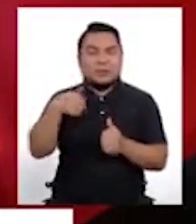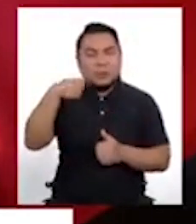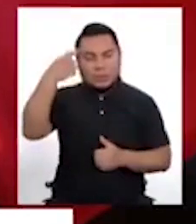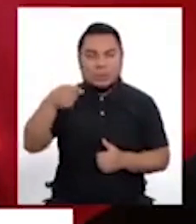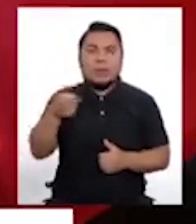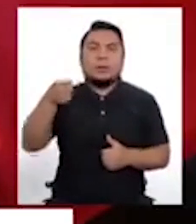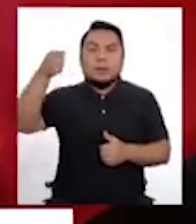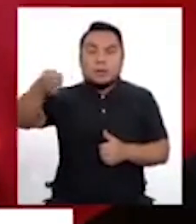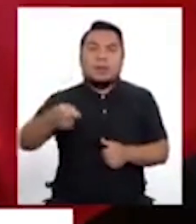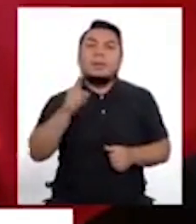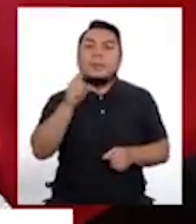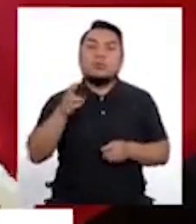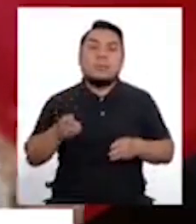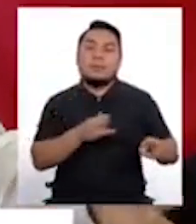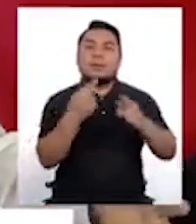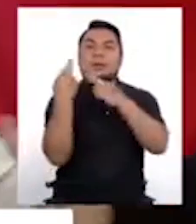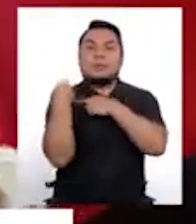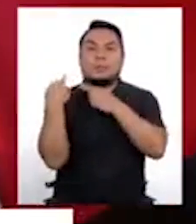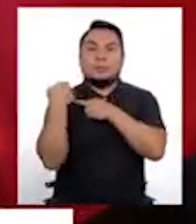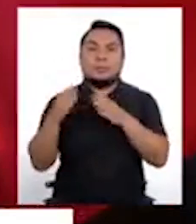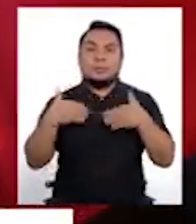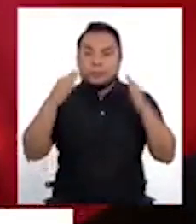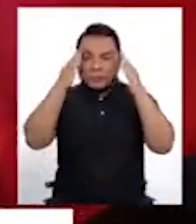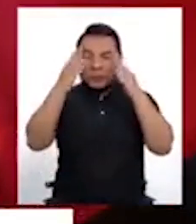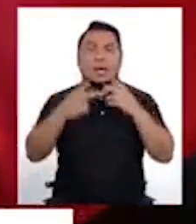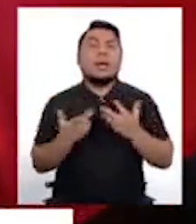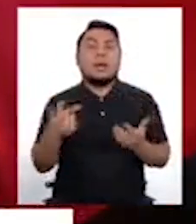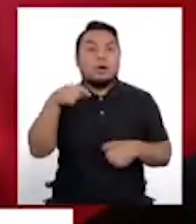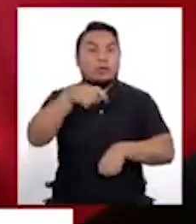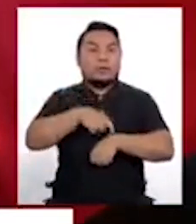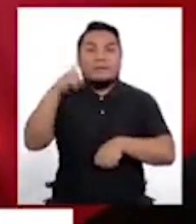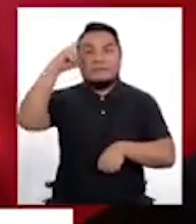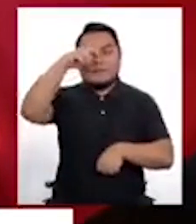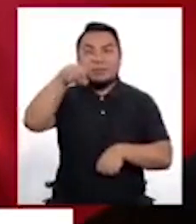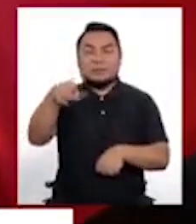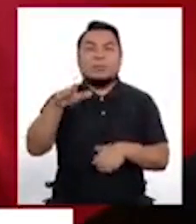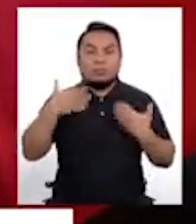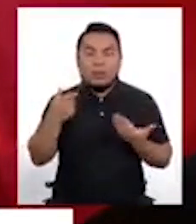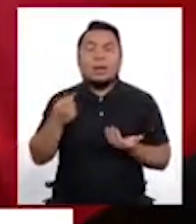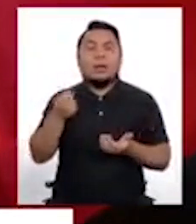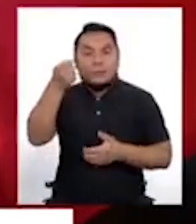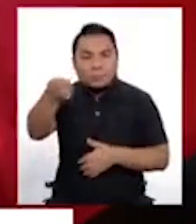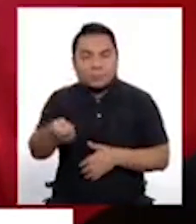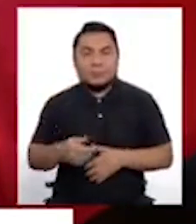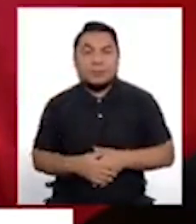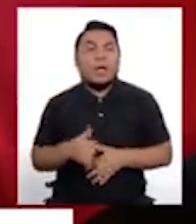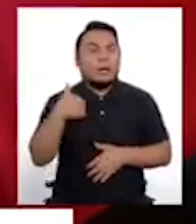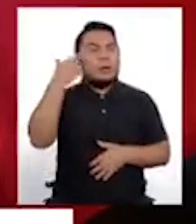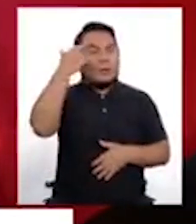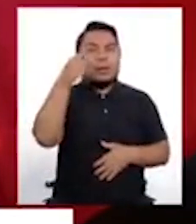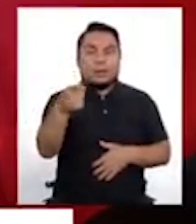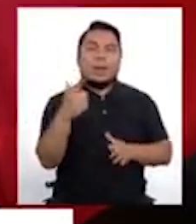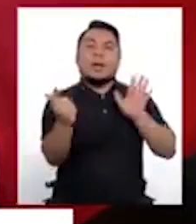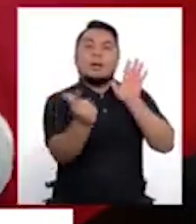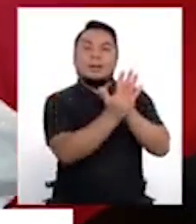manera responsable para atender la crisis por la cual estamos viviendo. Sacamos un decreto de urgencia donde